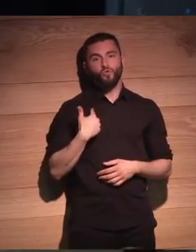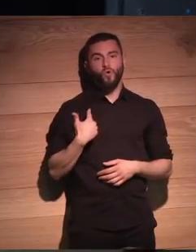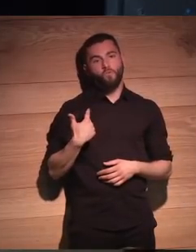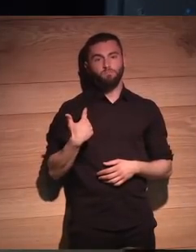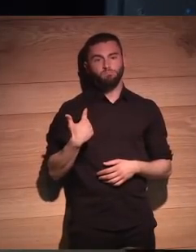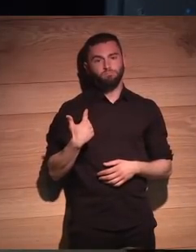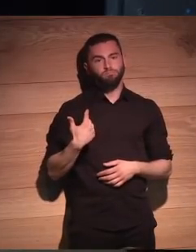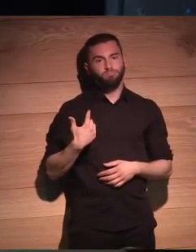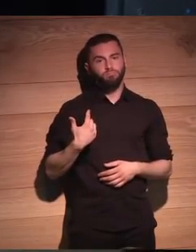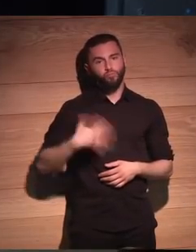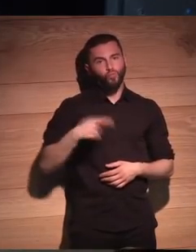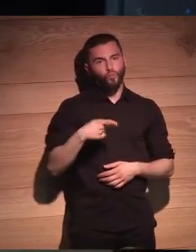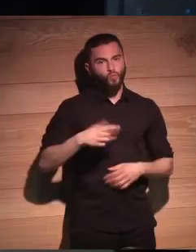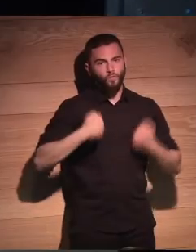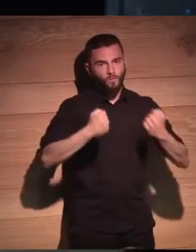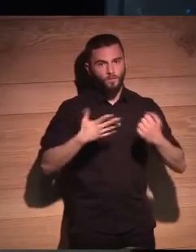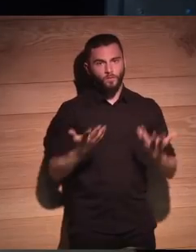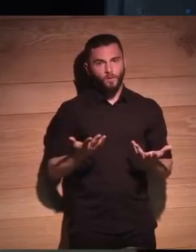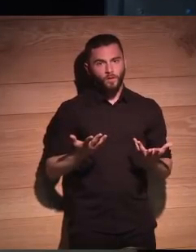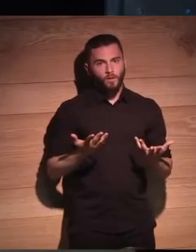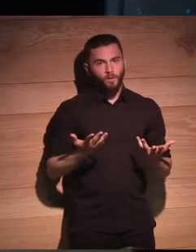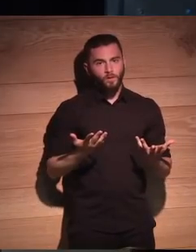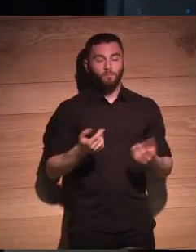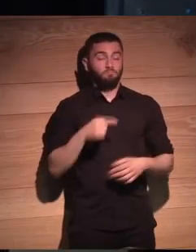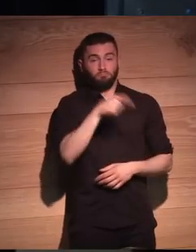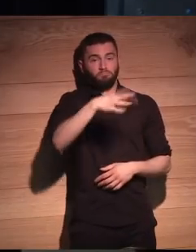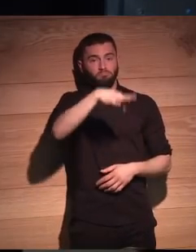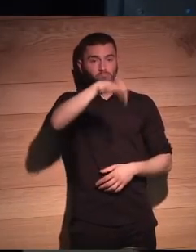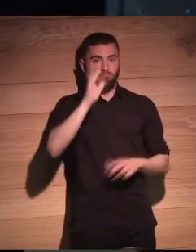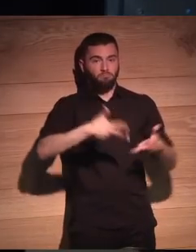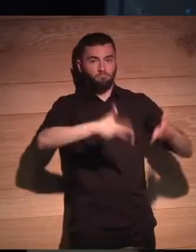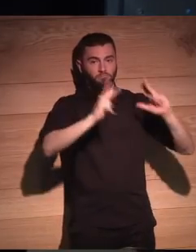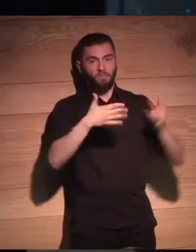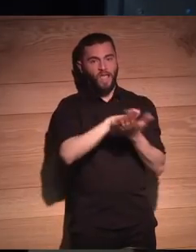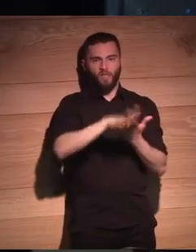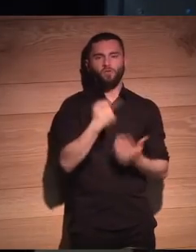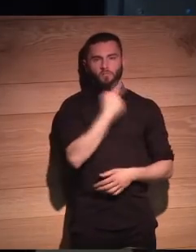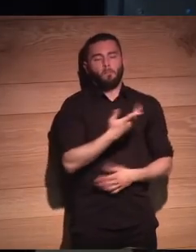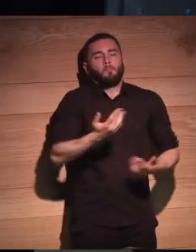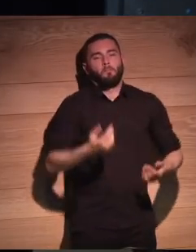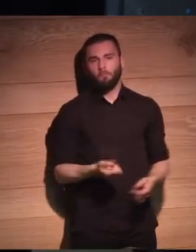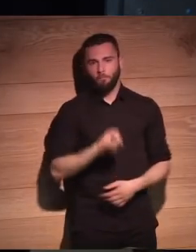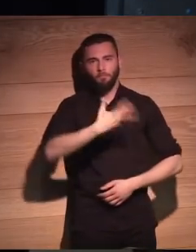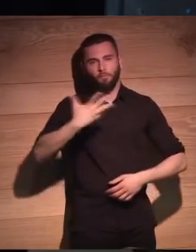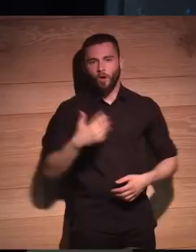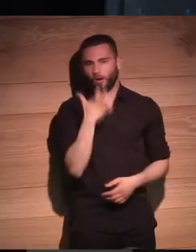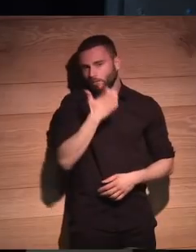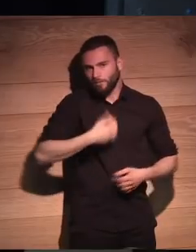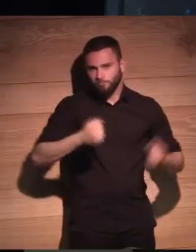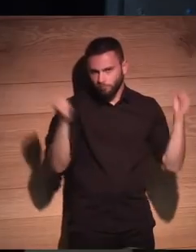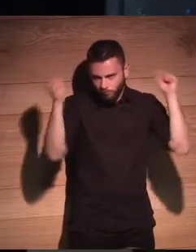escena esta. Y dijimos, bueno, no sé, tú decides y tal. Y entonces el editor dijo, bah, si